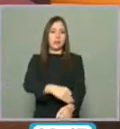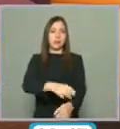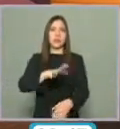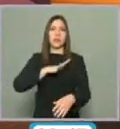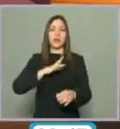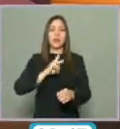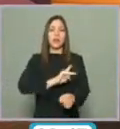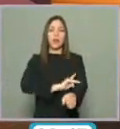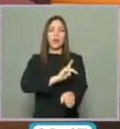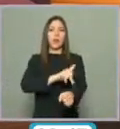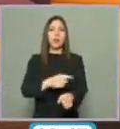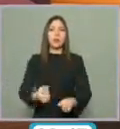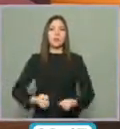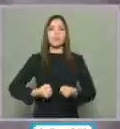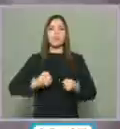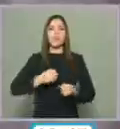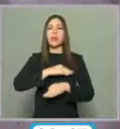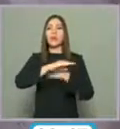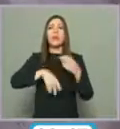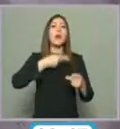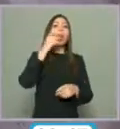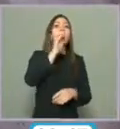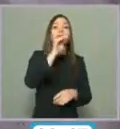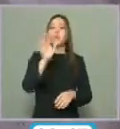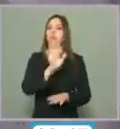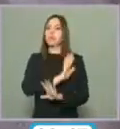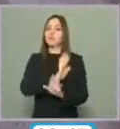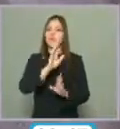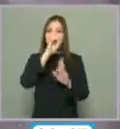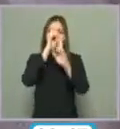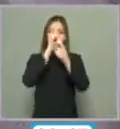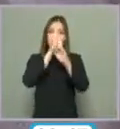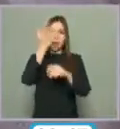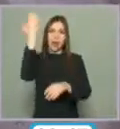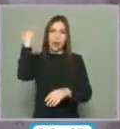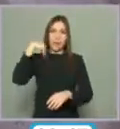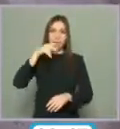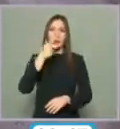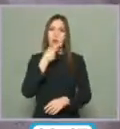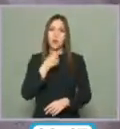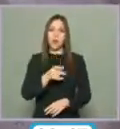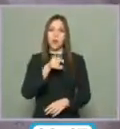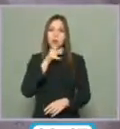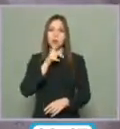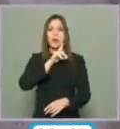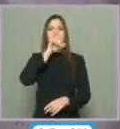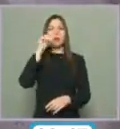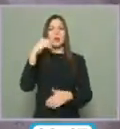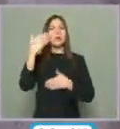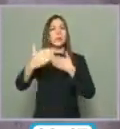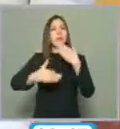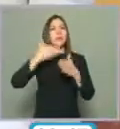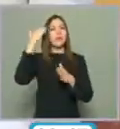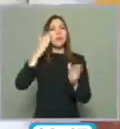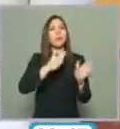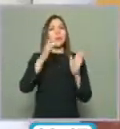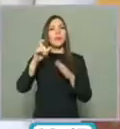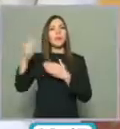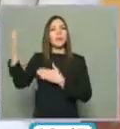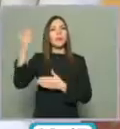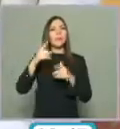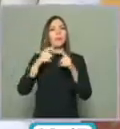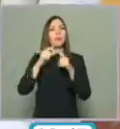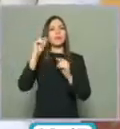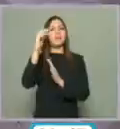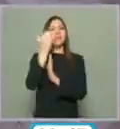poder absoluto y nadie lo cuestionaba. En la Edad Media, este poder del padre empieza a disminuirse con la iglesia. Sí.